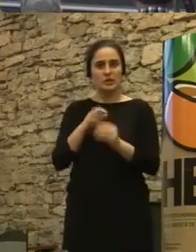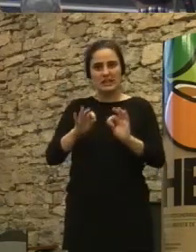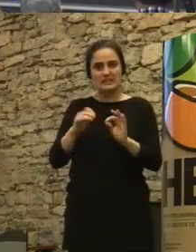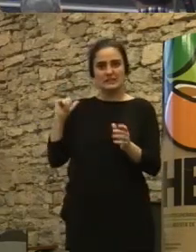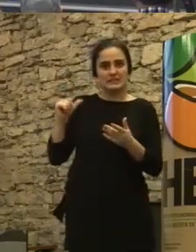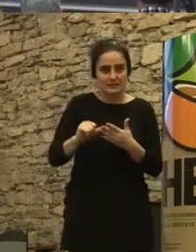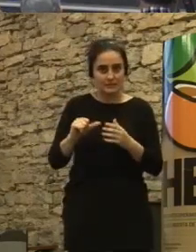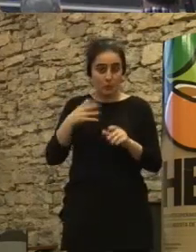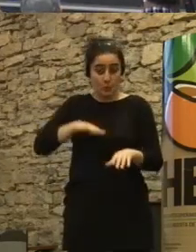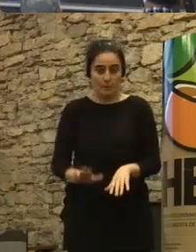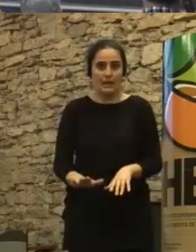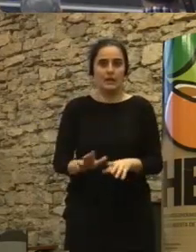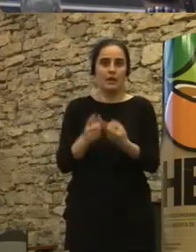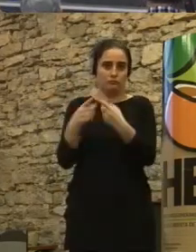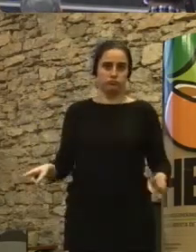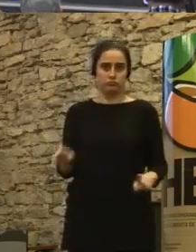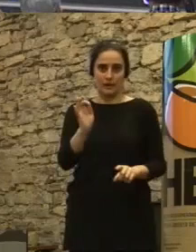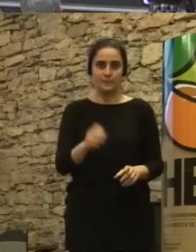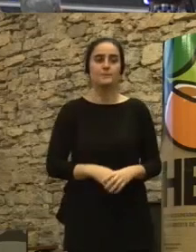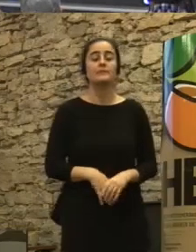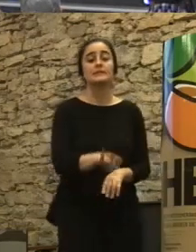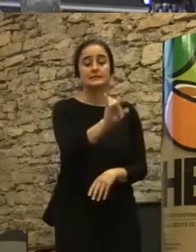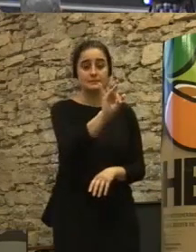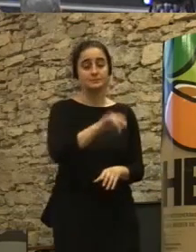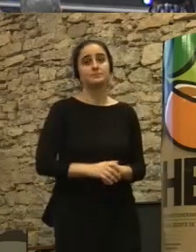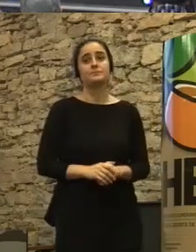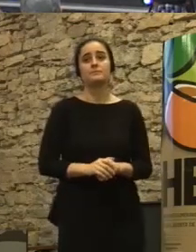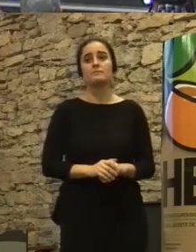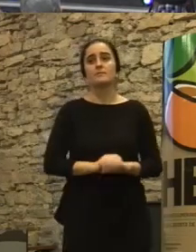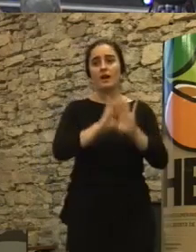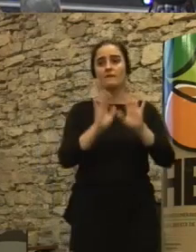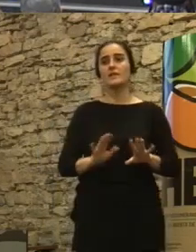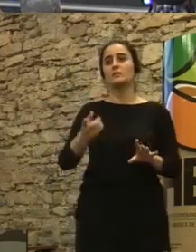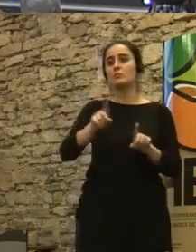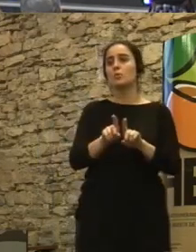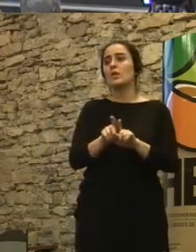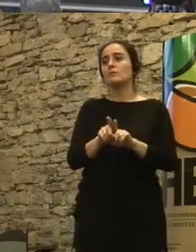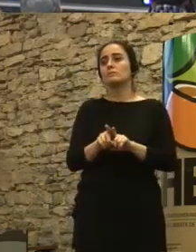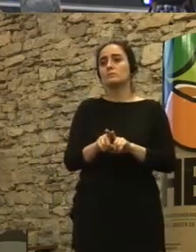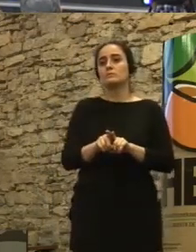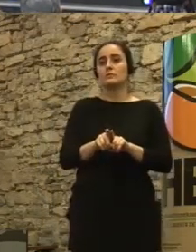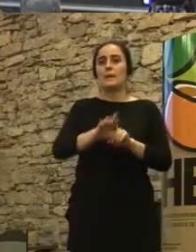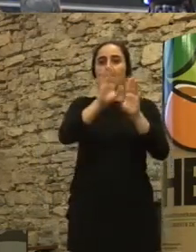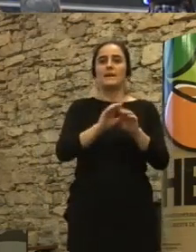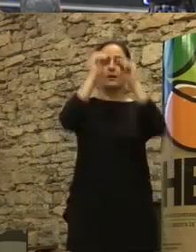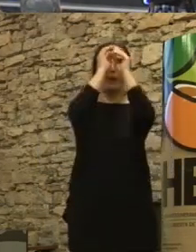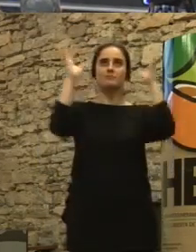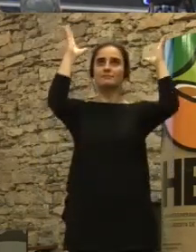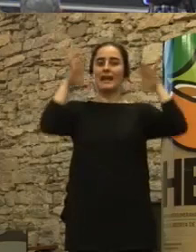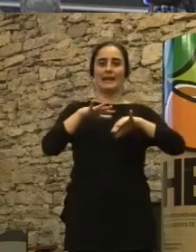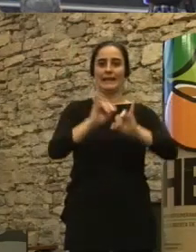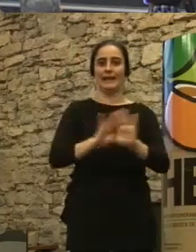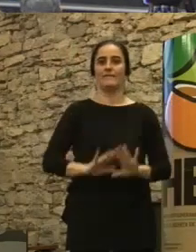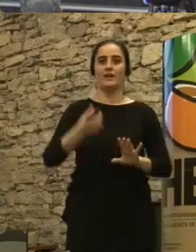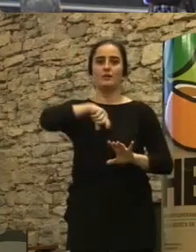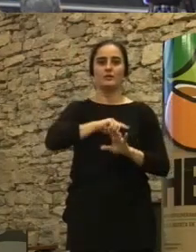mucho también cuando éramos pequeñas, era otro rollo, ¿no? Sí, el imaginario no parece recogerlo, el imaginario se queda